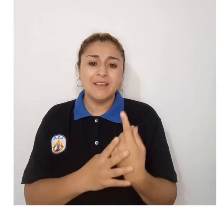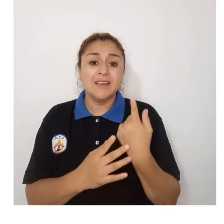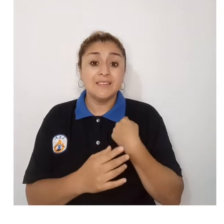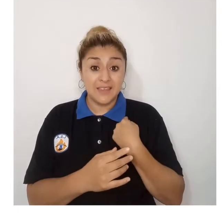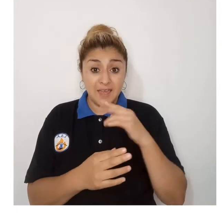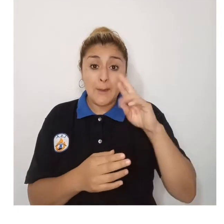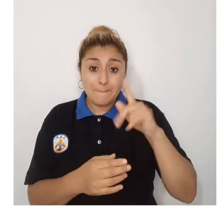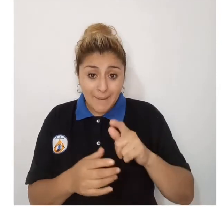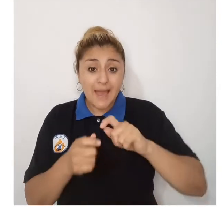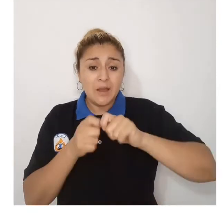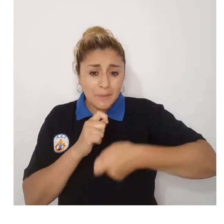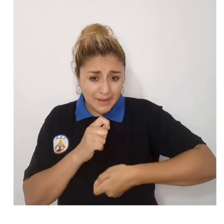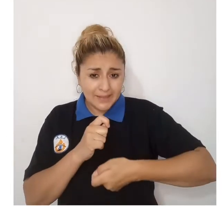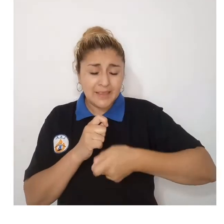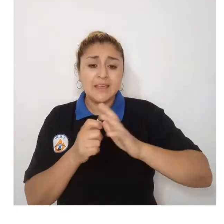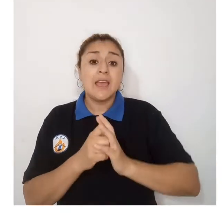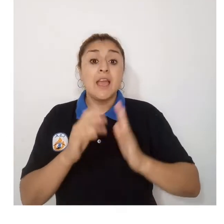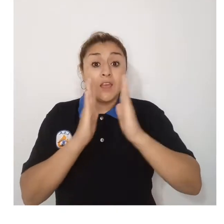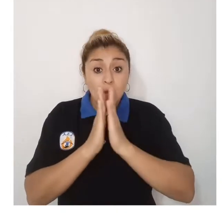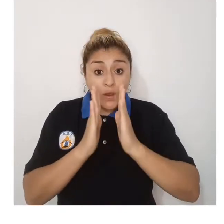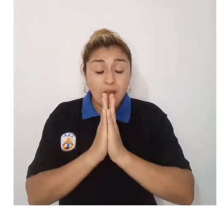pan y en las oraciones